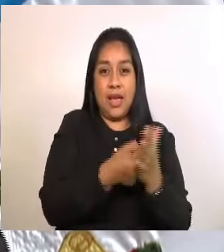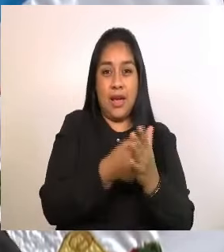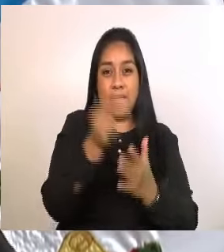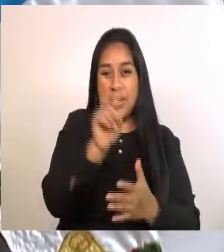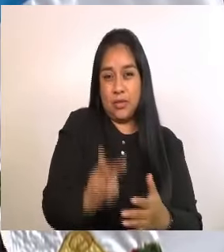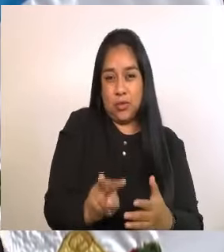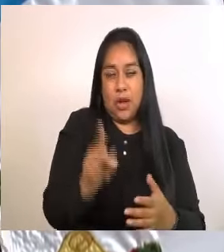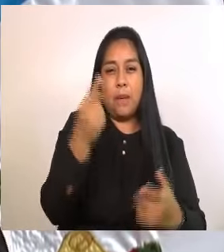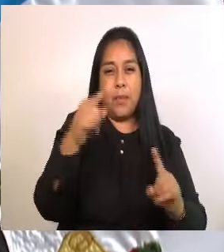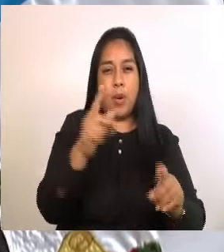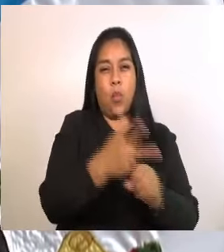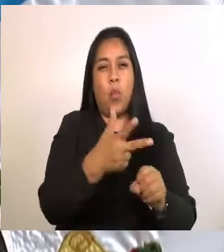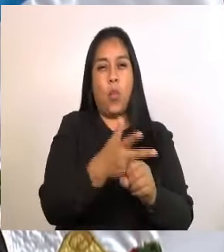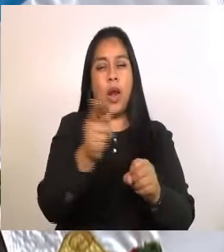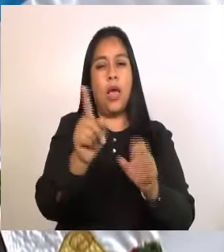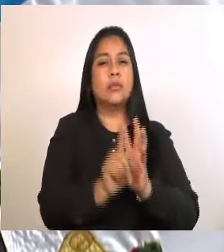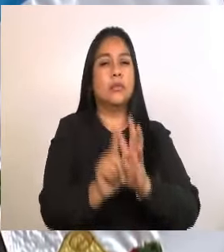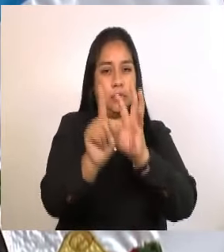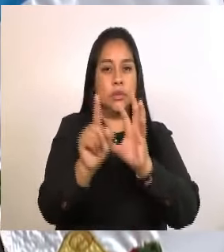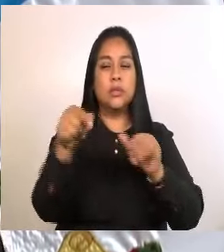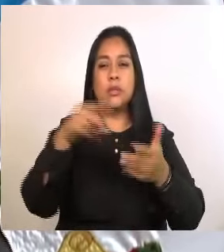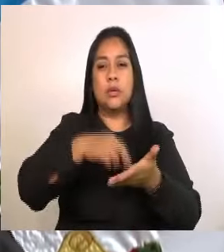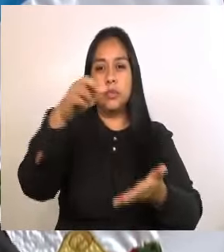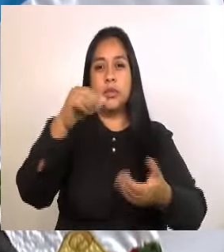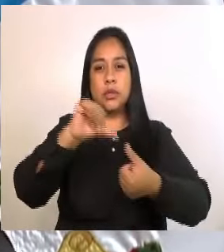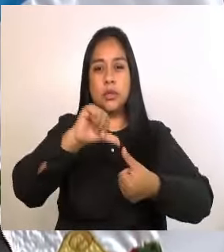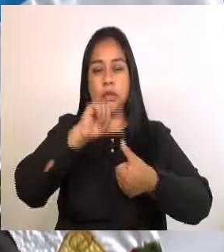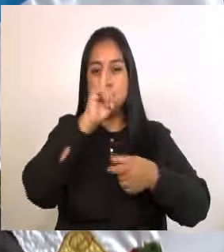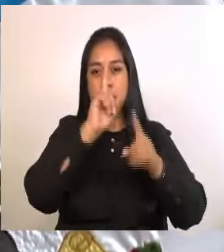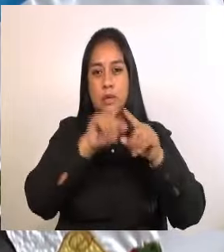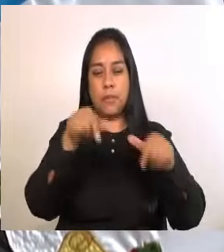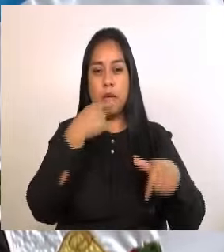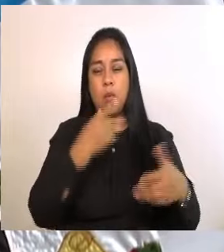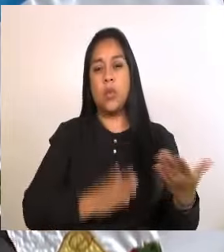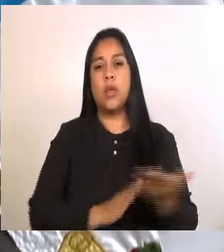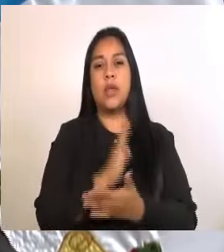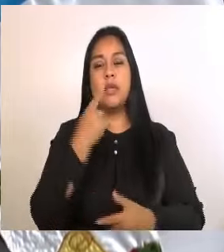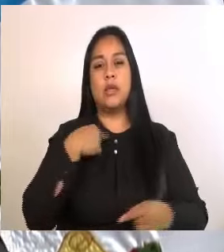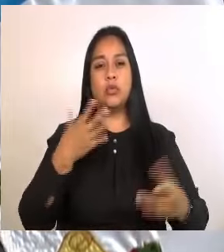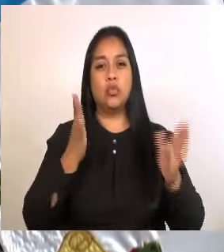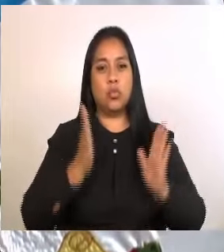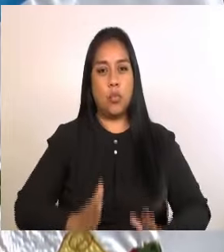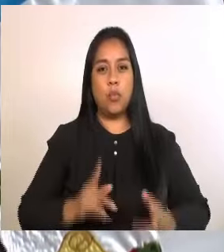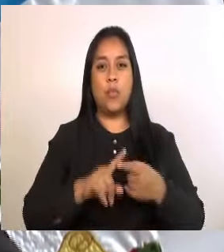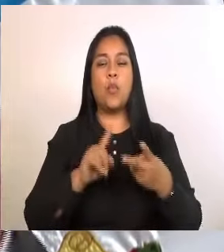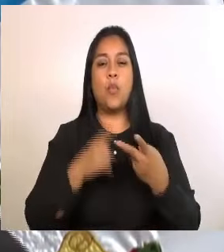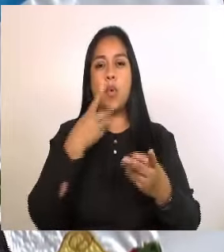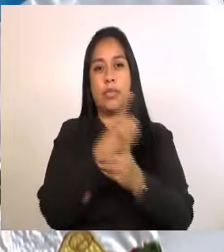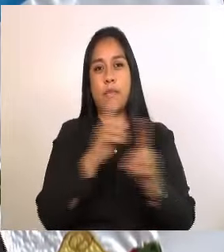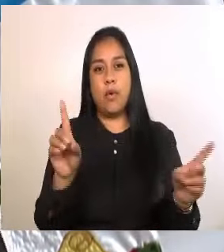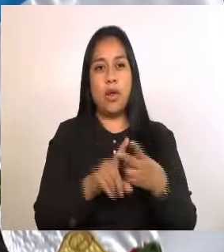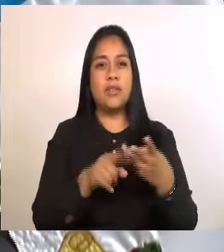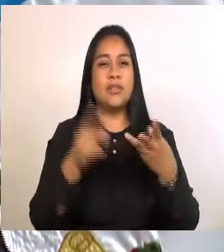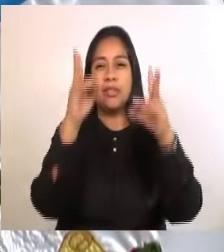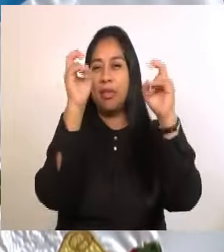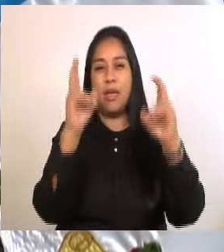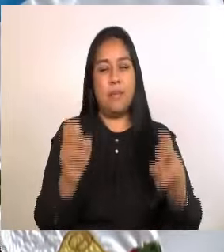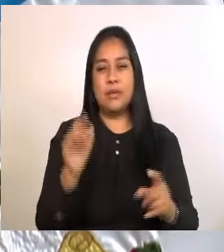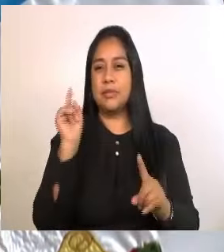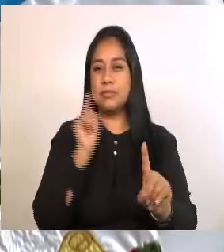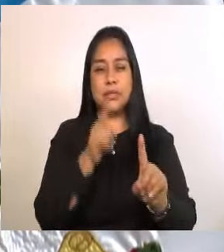es un líder entre los países de la región en cuanto a los derechos humanos, en cuanto a la democracia, todos los temas y